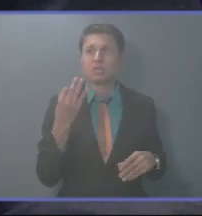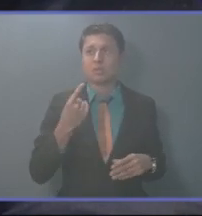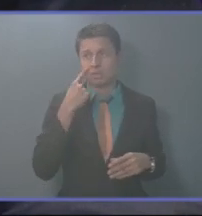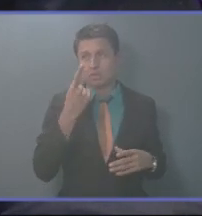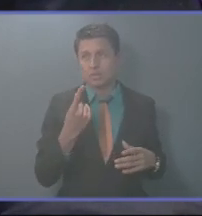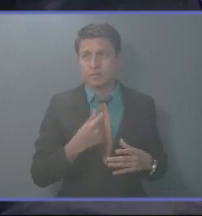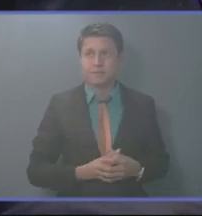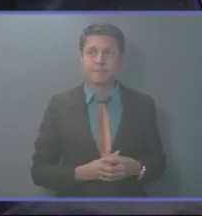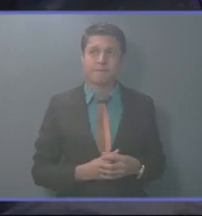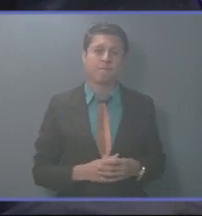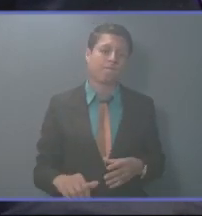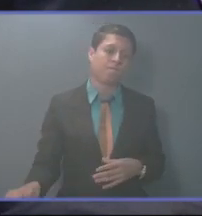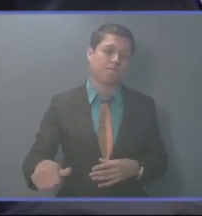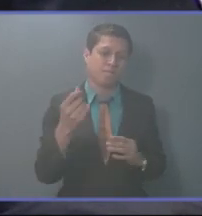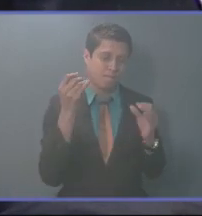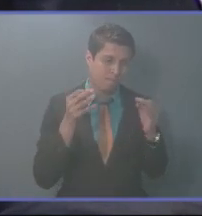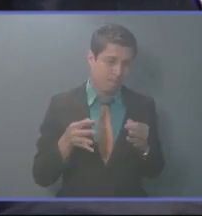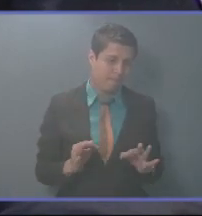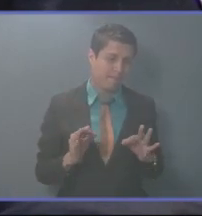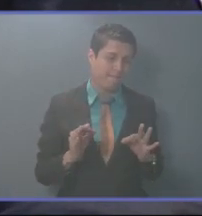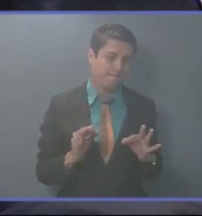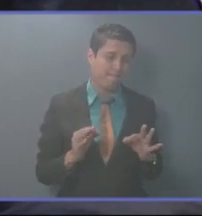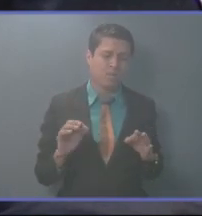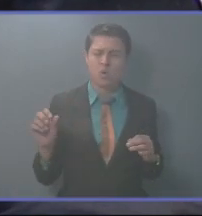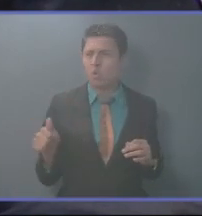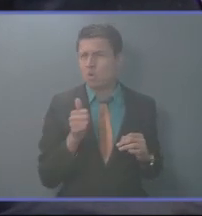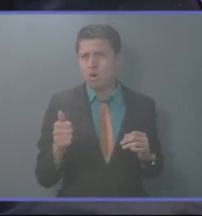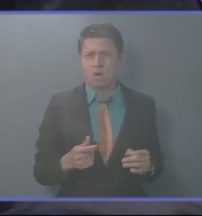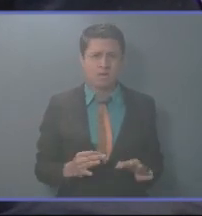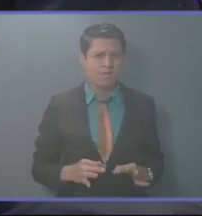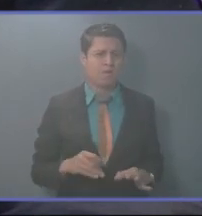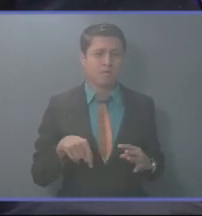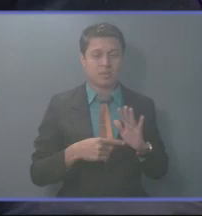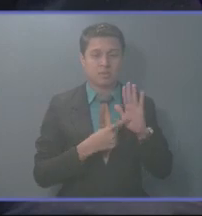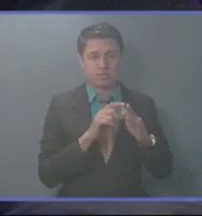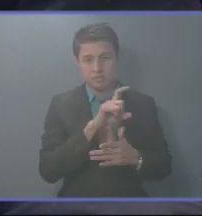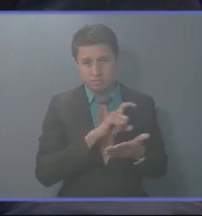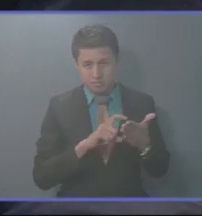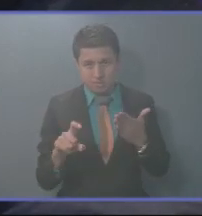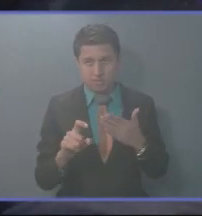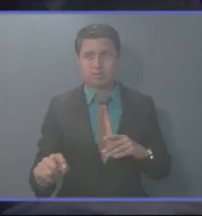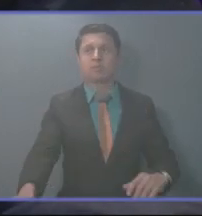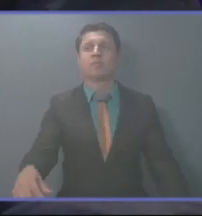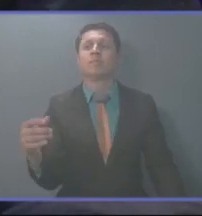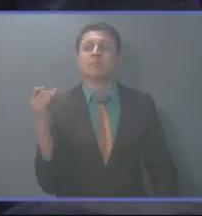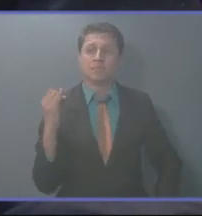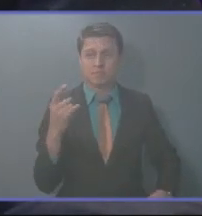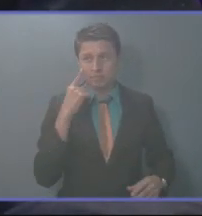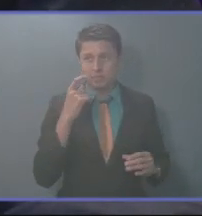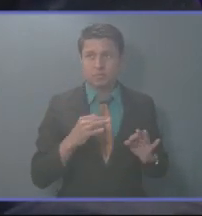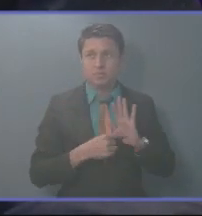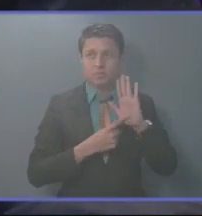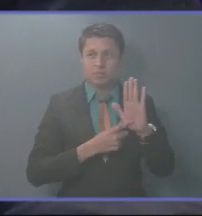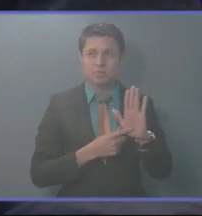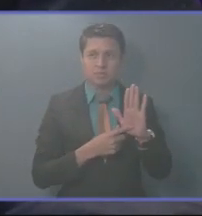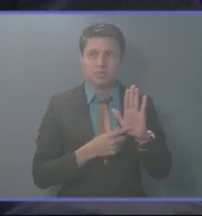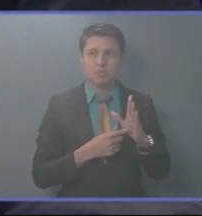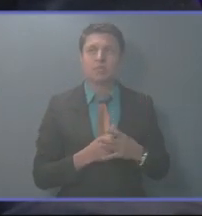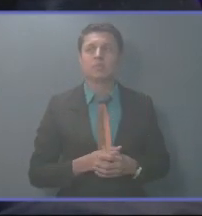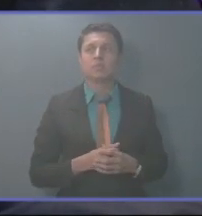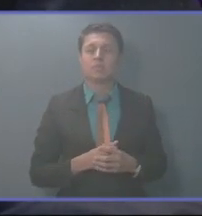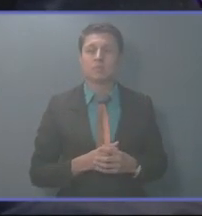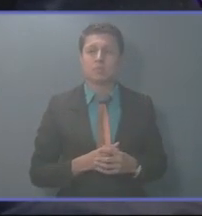derecho internacional en conexión con cualquier acto mencionado en el presente párrafo. I, desaparición forzada de personas.